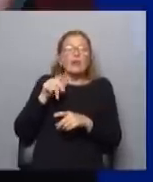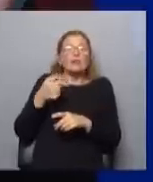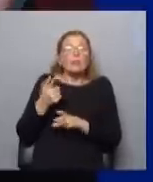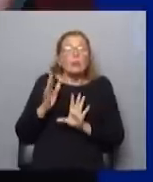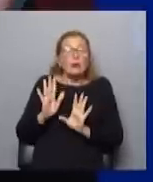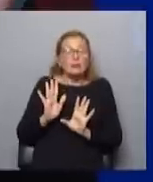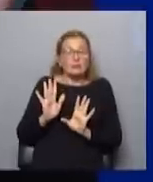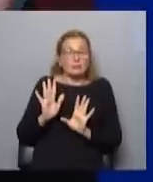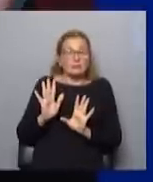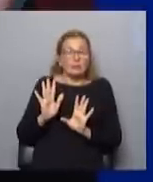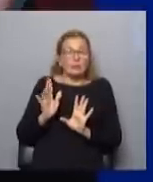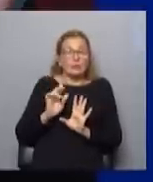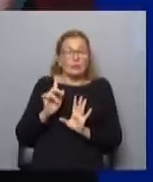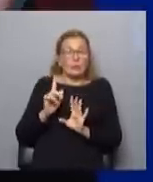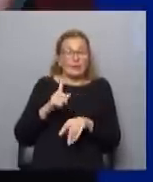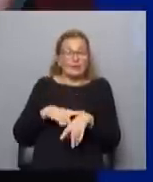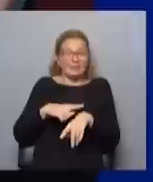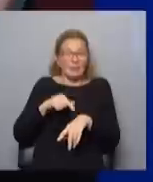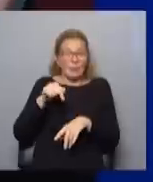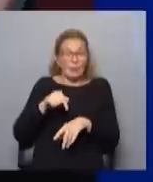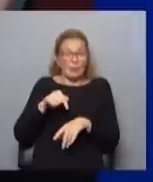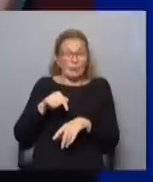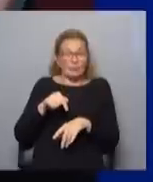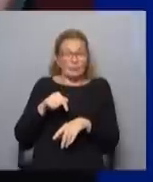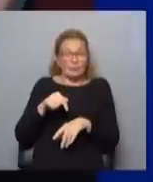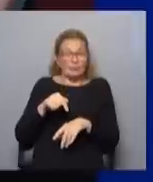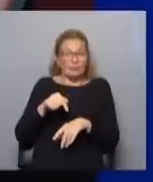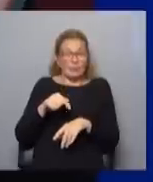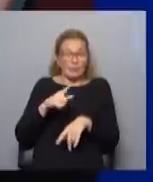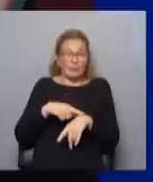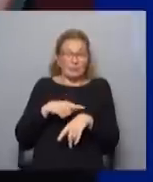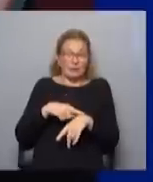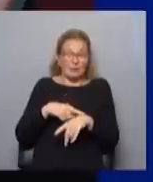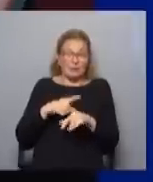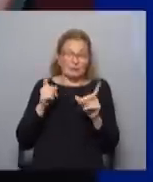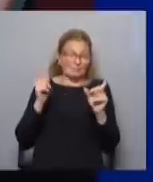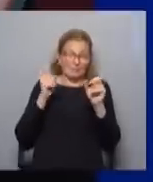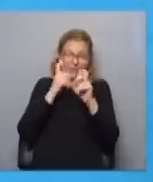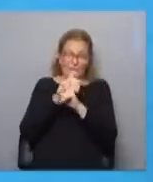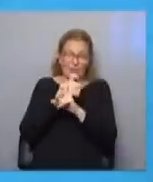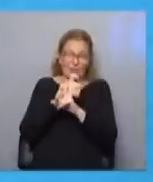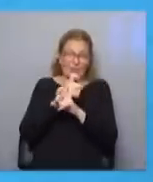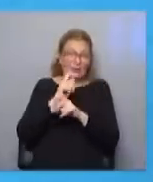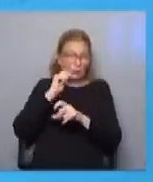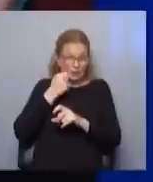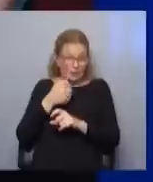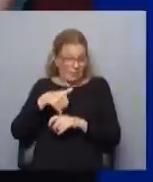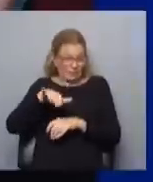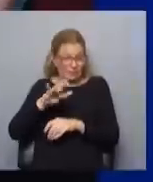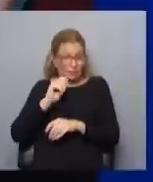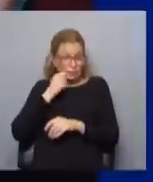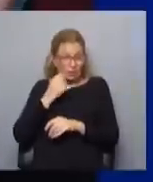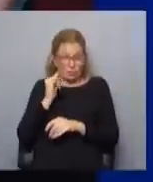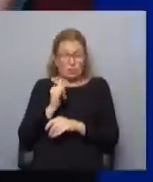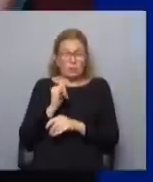su momento no es el tiempo hoy más con los buenos tiempos que corren que están complicados más allá de sobre gustaría sí